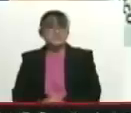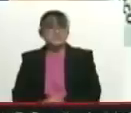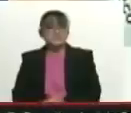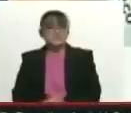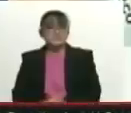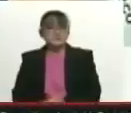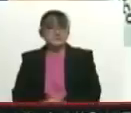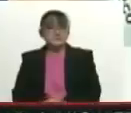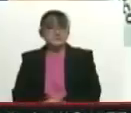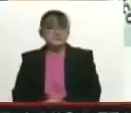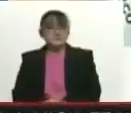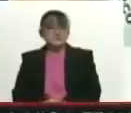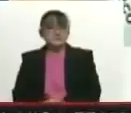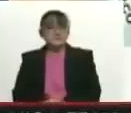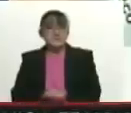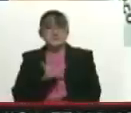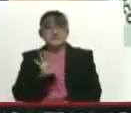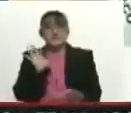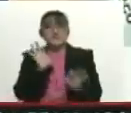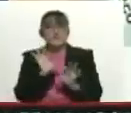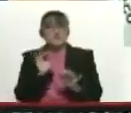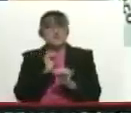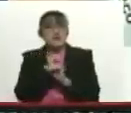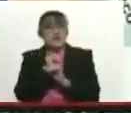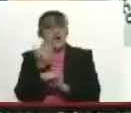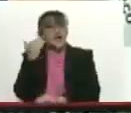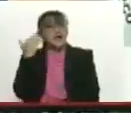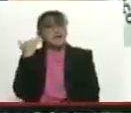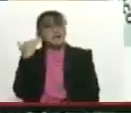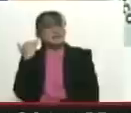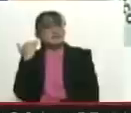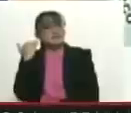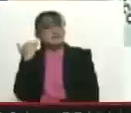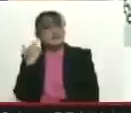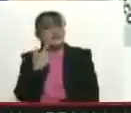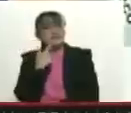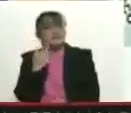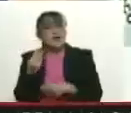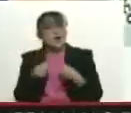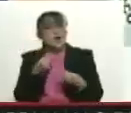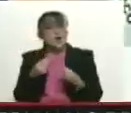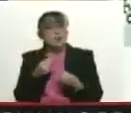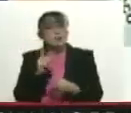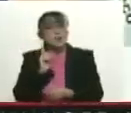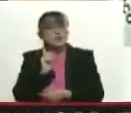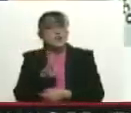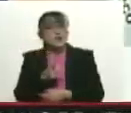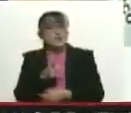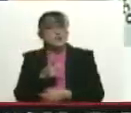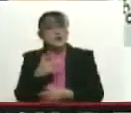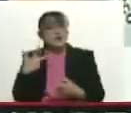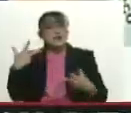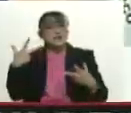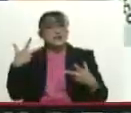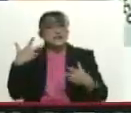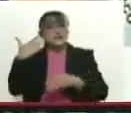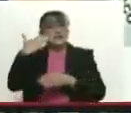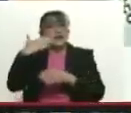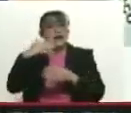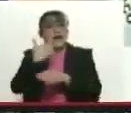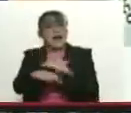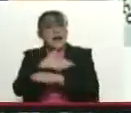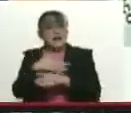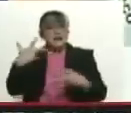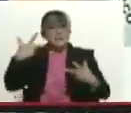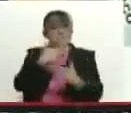esas rudimentarias maneras digitales que había en el momento, decía cómo tenía que trancarse las calles y cómo tenía que empezar